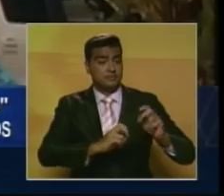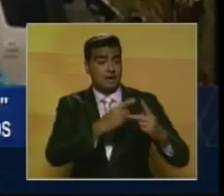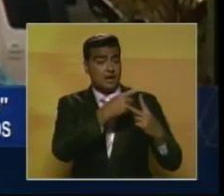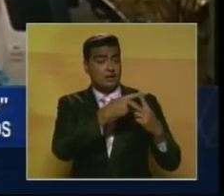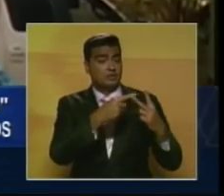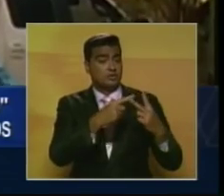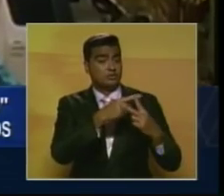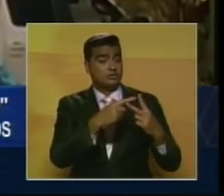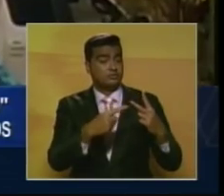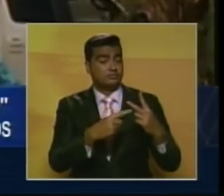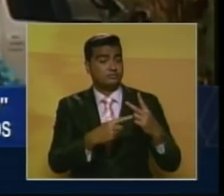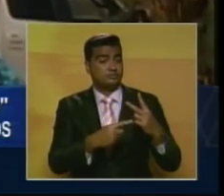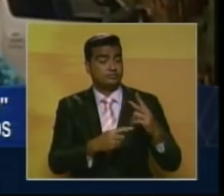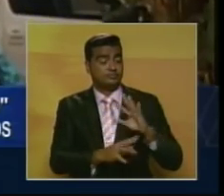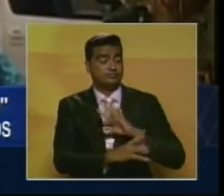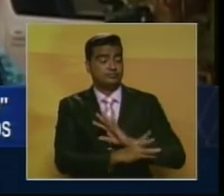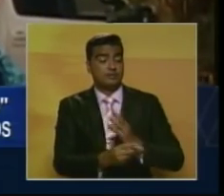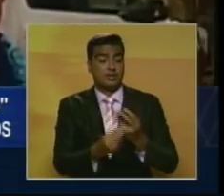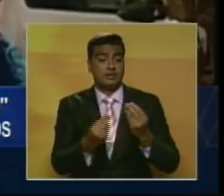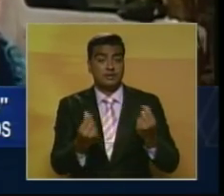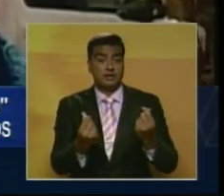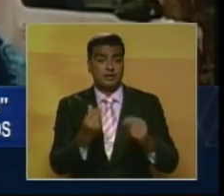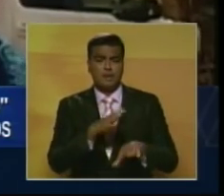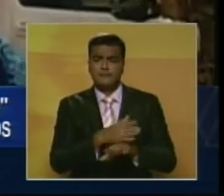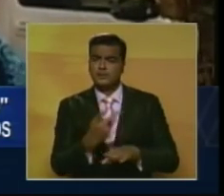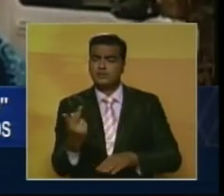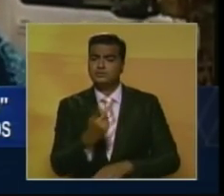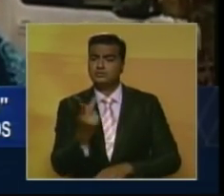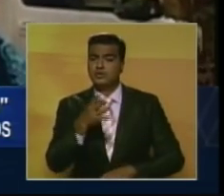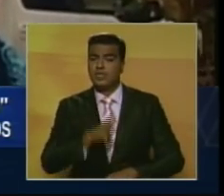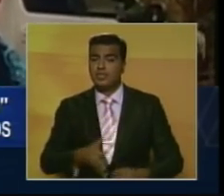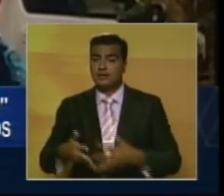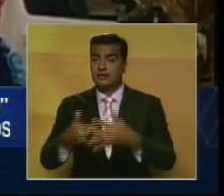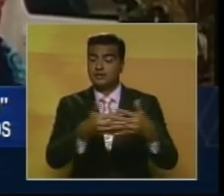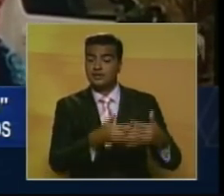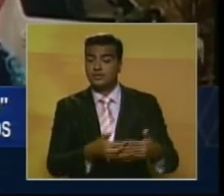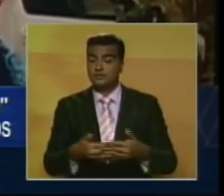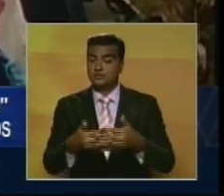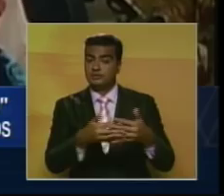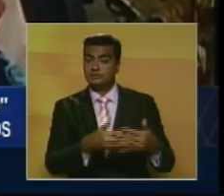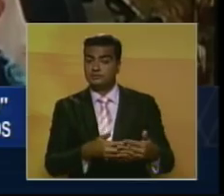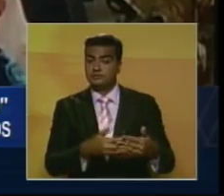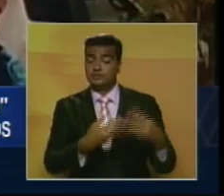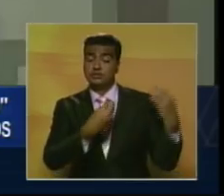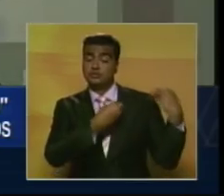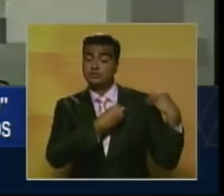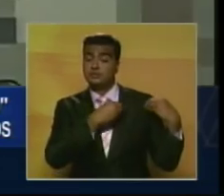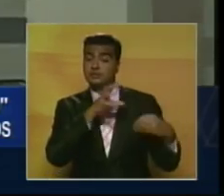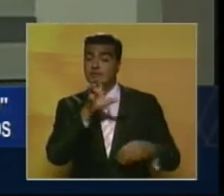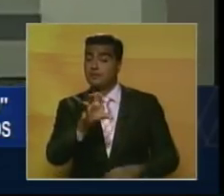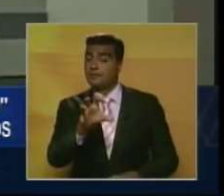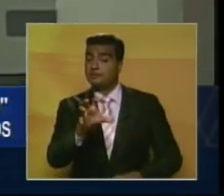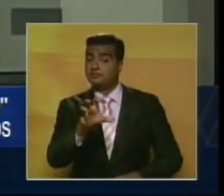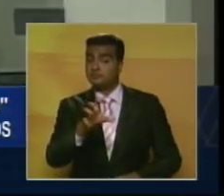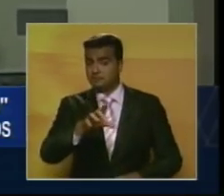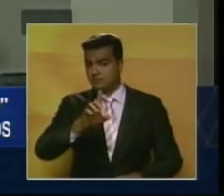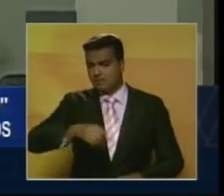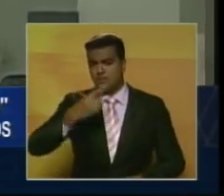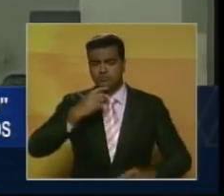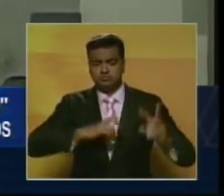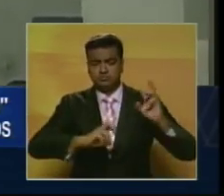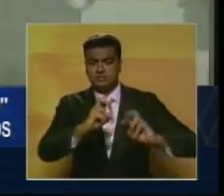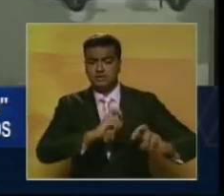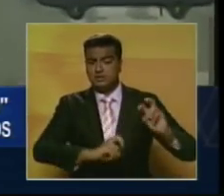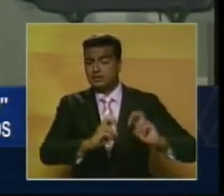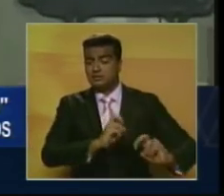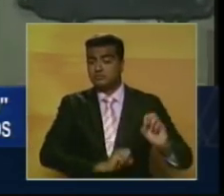por lavado de dinero, debido a que ambos actores radican en Estados Unidos. Las autoridades de ese país realizarán por su cuenta una investigación